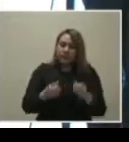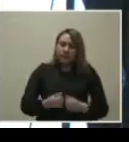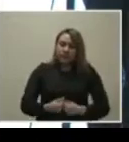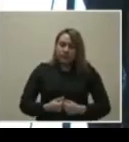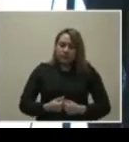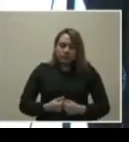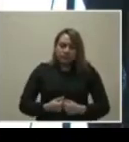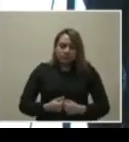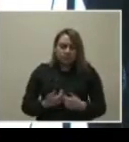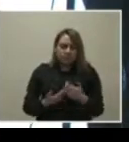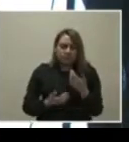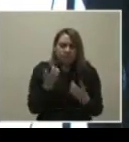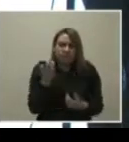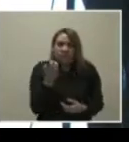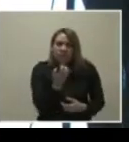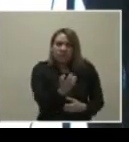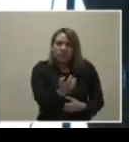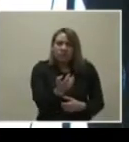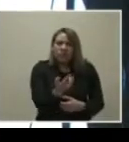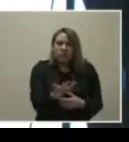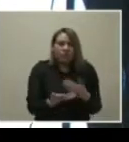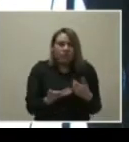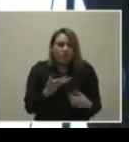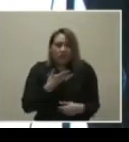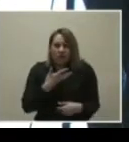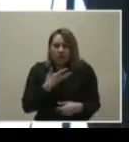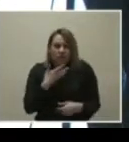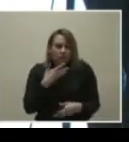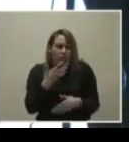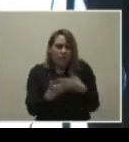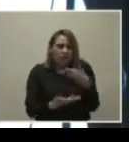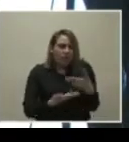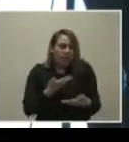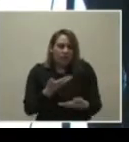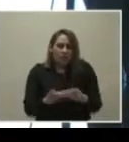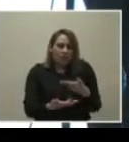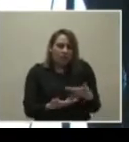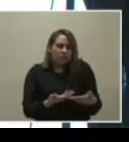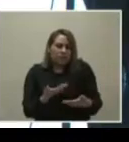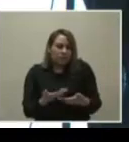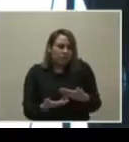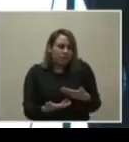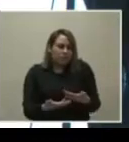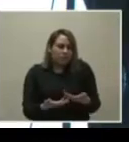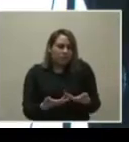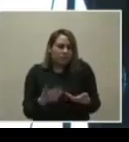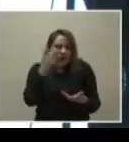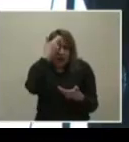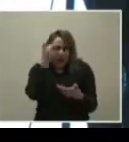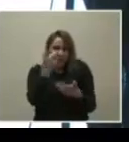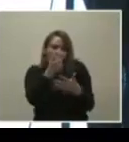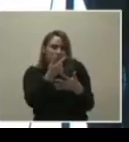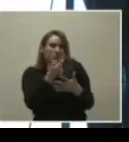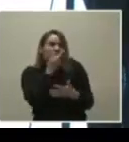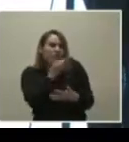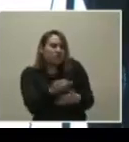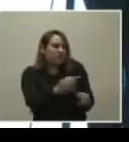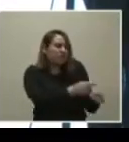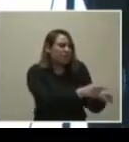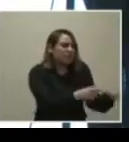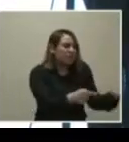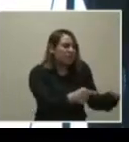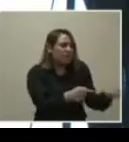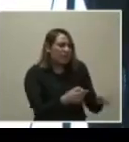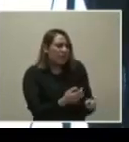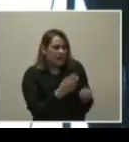¿tienes hasta ahorita razones por cuál decir que no entra esto dentro de la línea de investigación, el